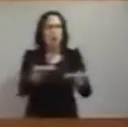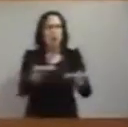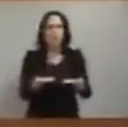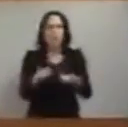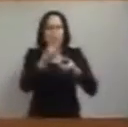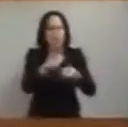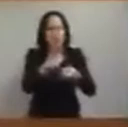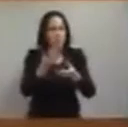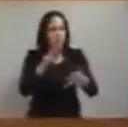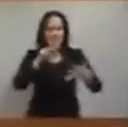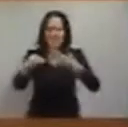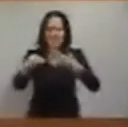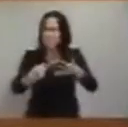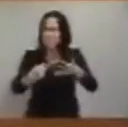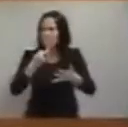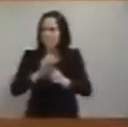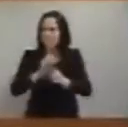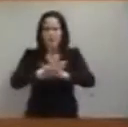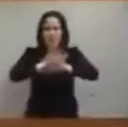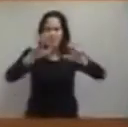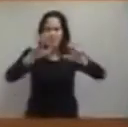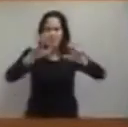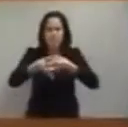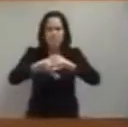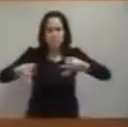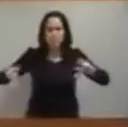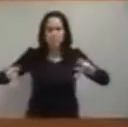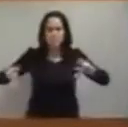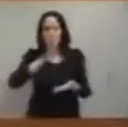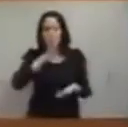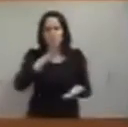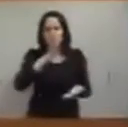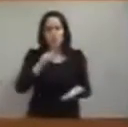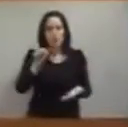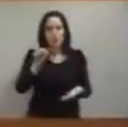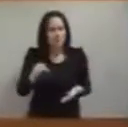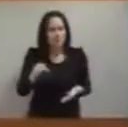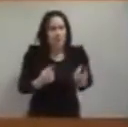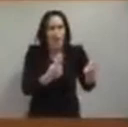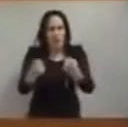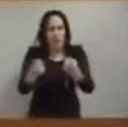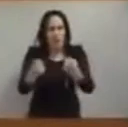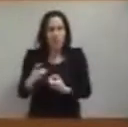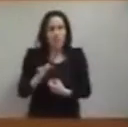toda la transparencia que es absolutamente necesaria y